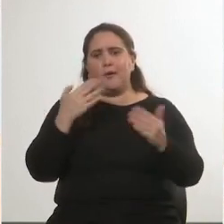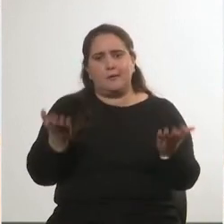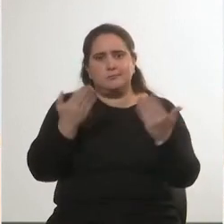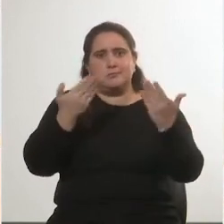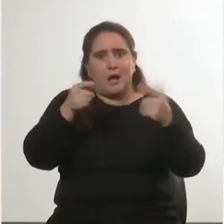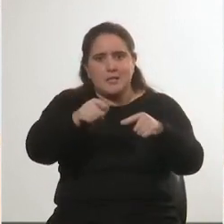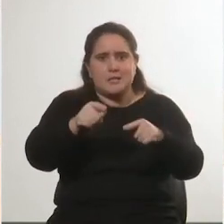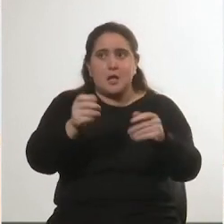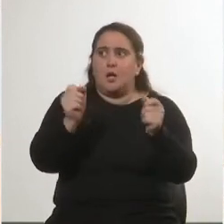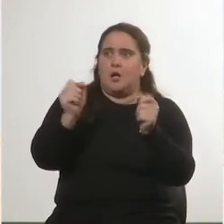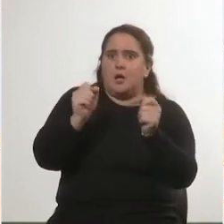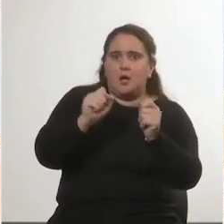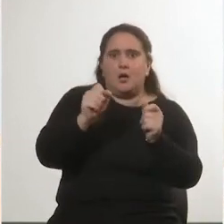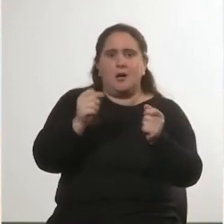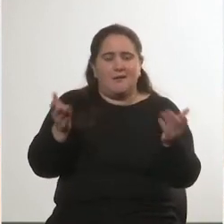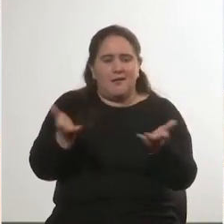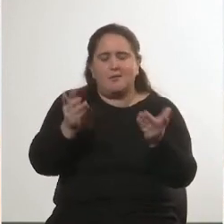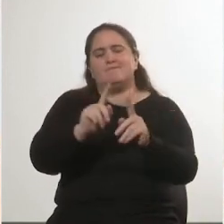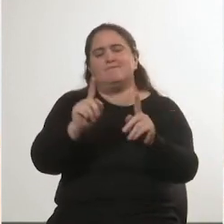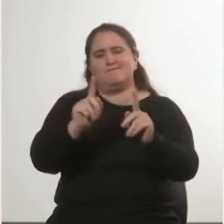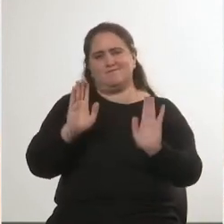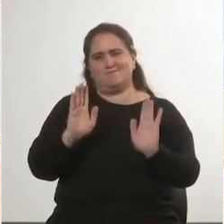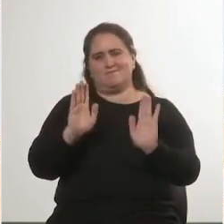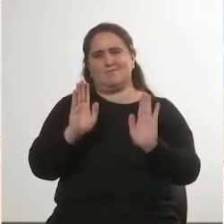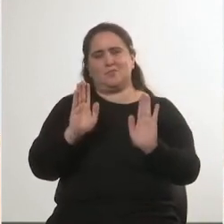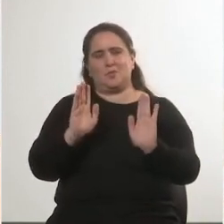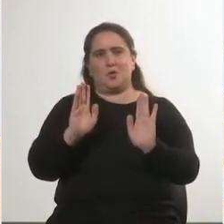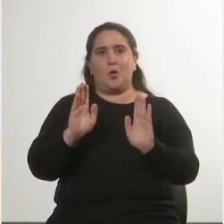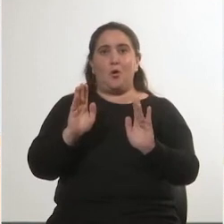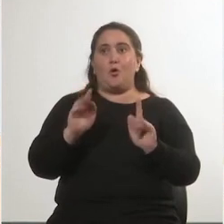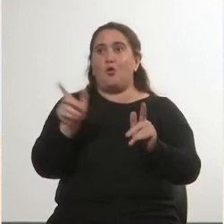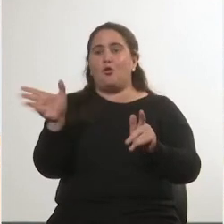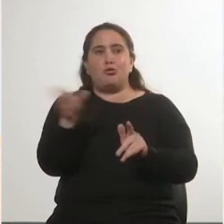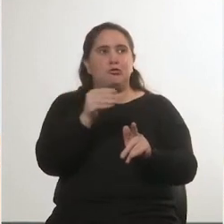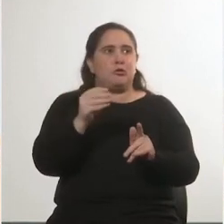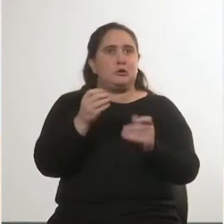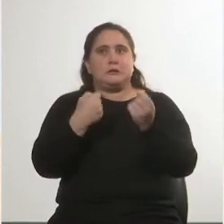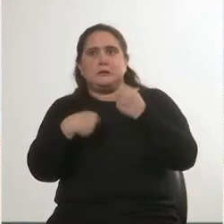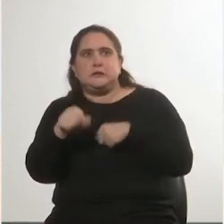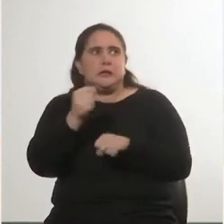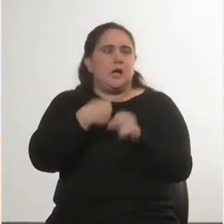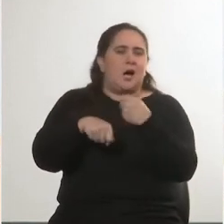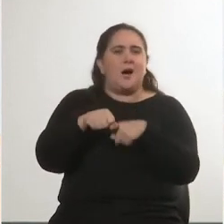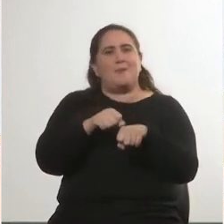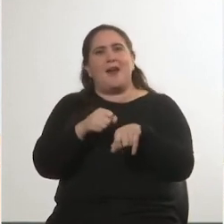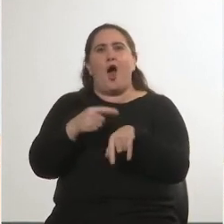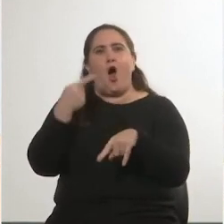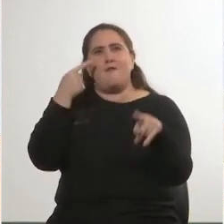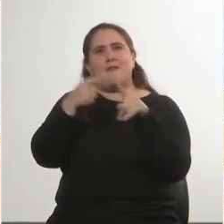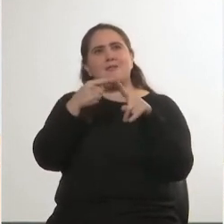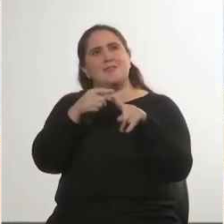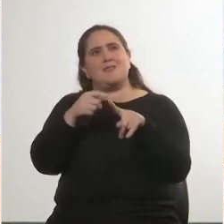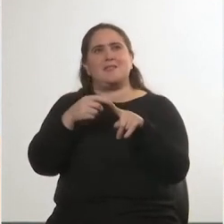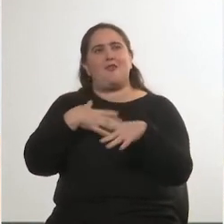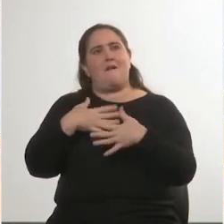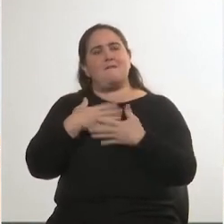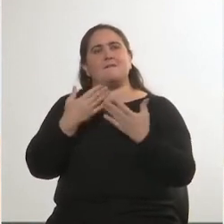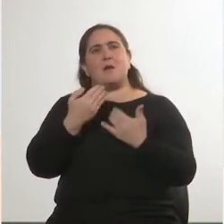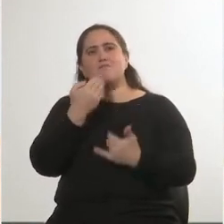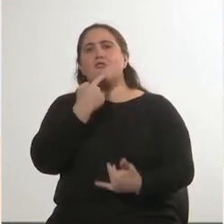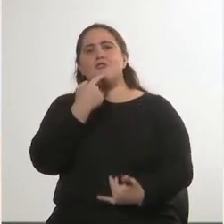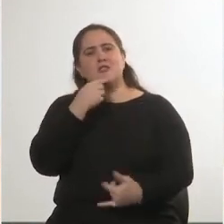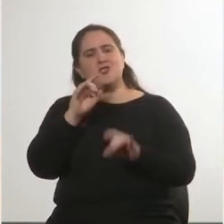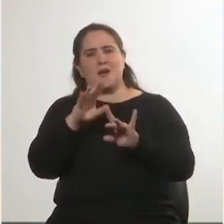ese tipo de fantasmas y generar una alarma social solamente con fines políticos, buscando